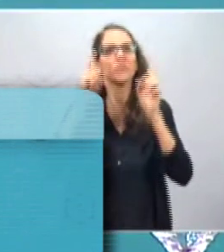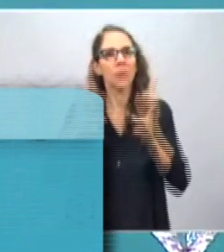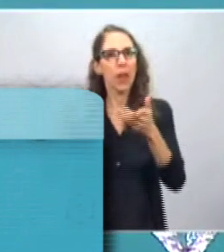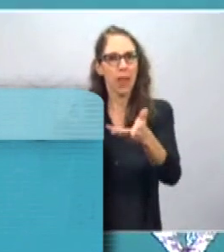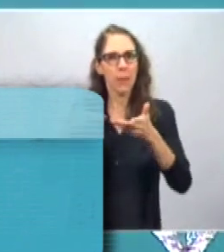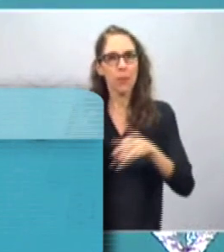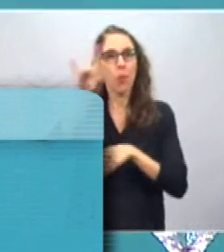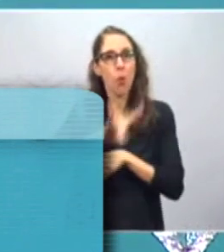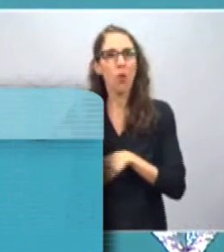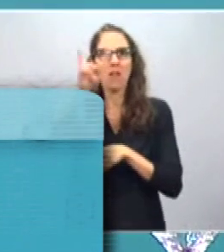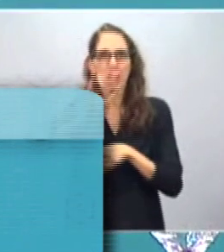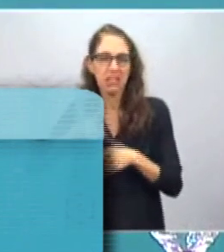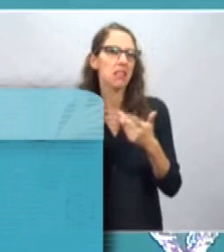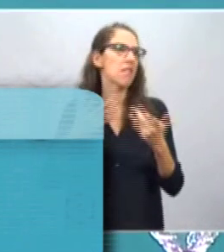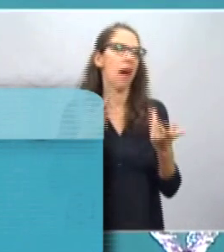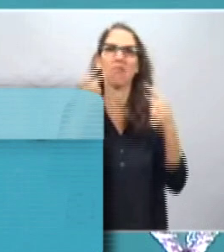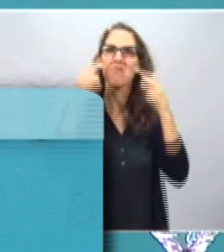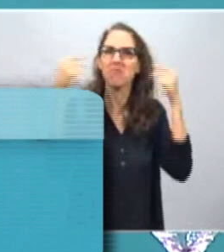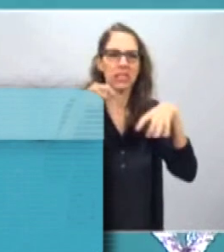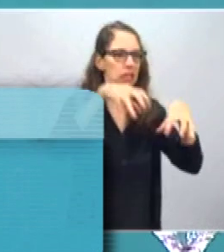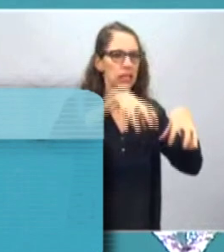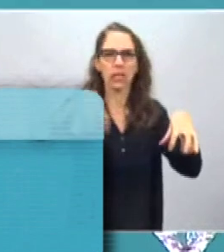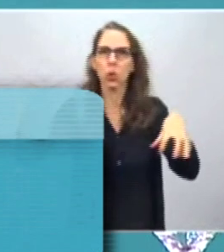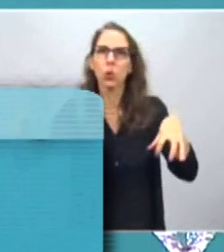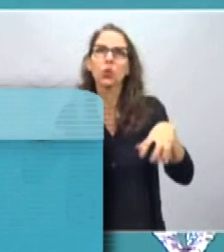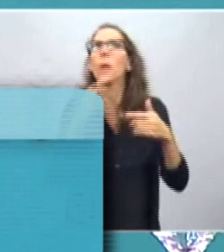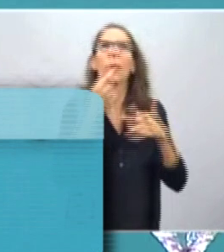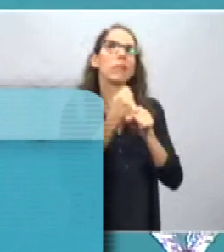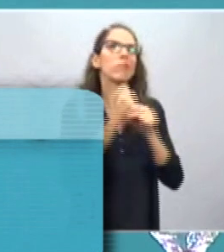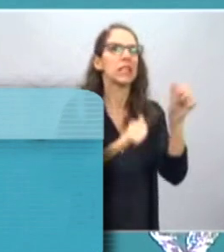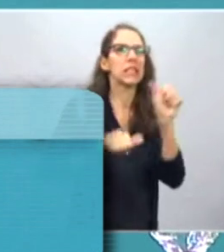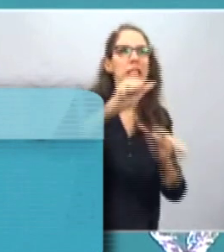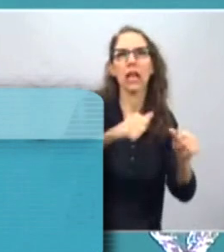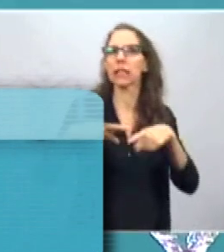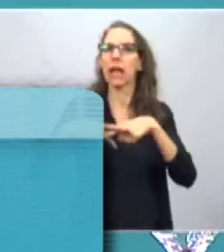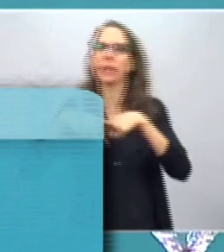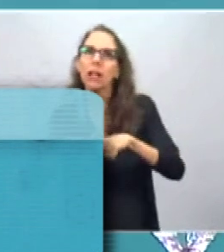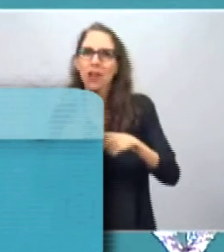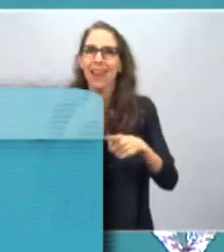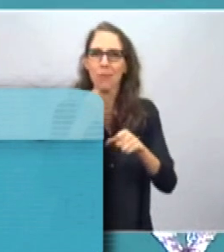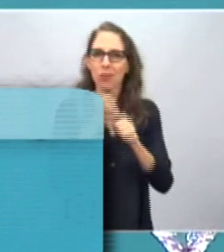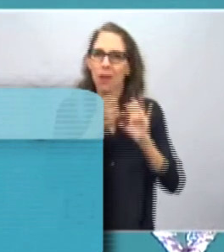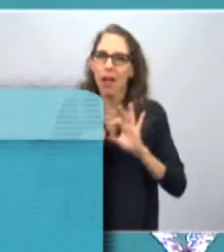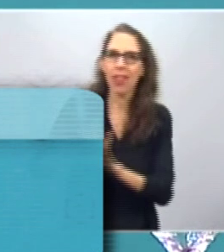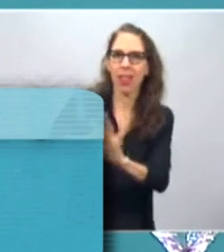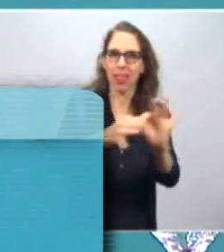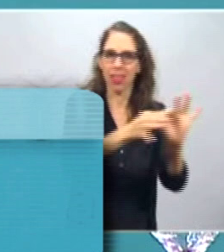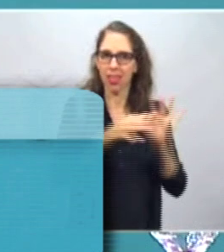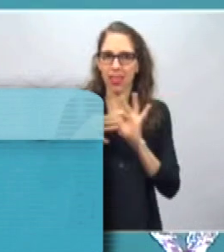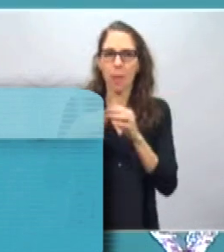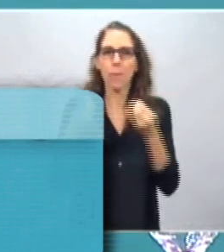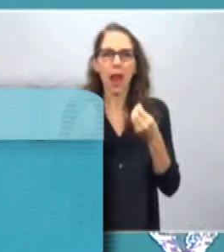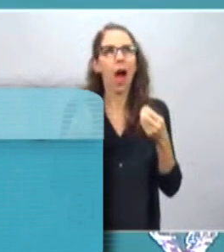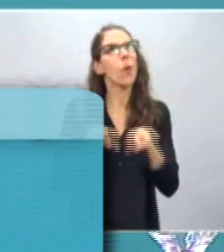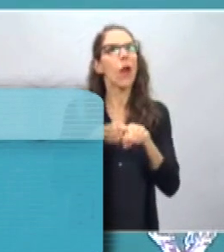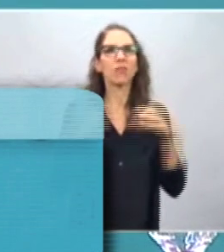las universidades, a las distintas instituciones de ciencia y de tecnología, con el objetivo de fortalecer un